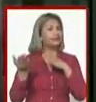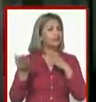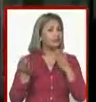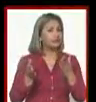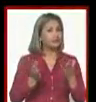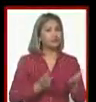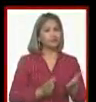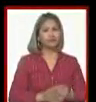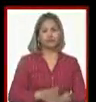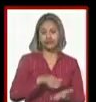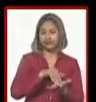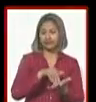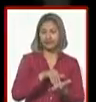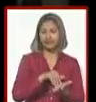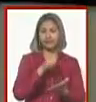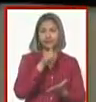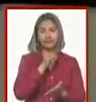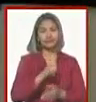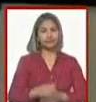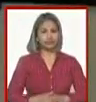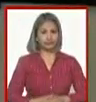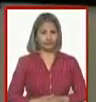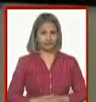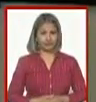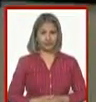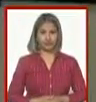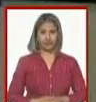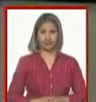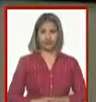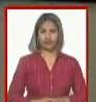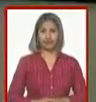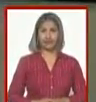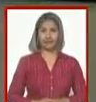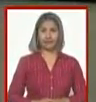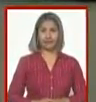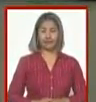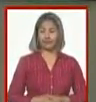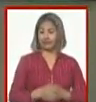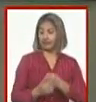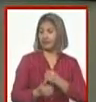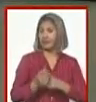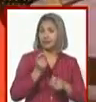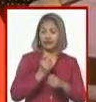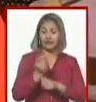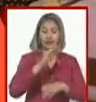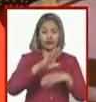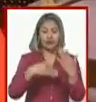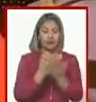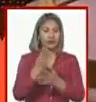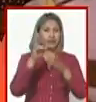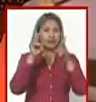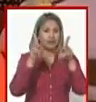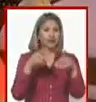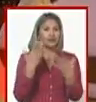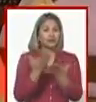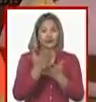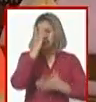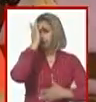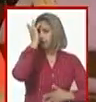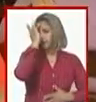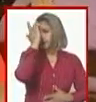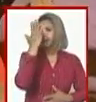debilitando y puede seguir no aguanta diseño realmente es un perjuicio no para todas las personas que están enfermas